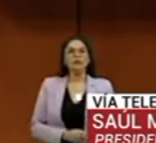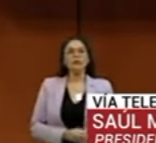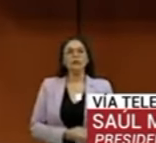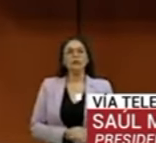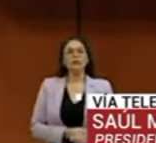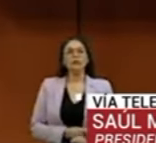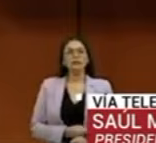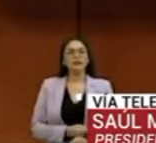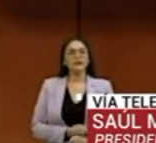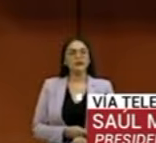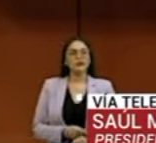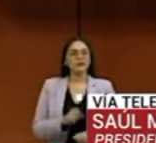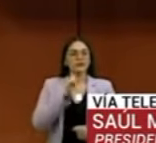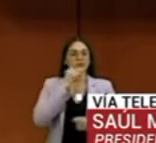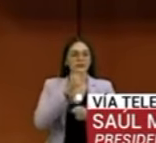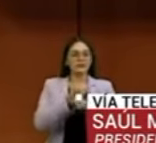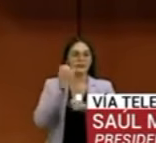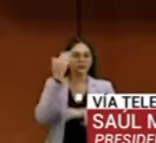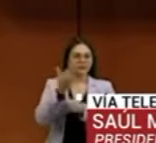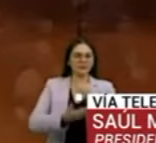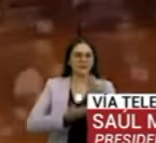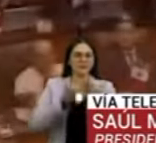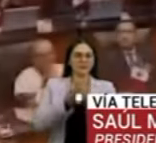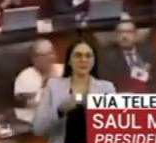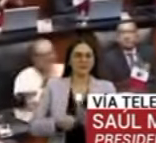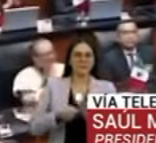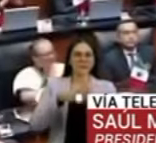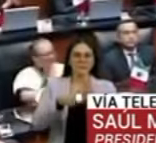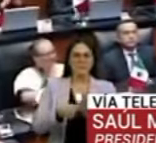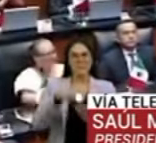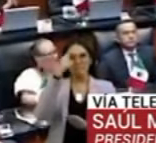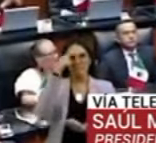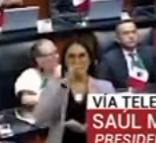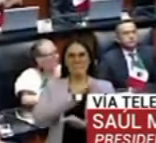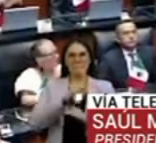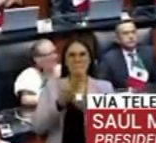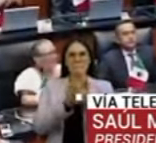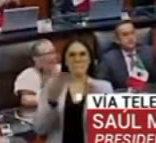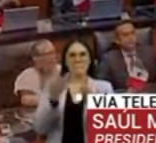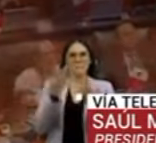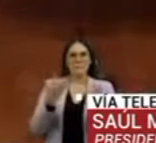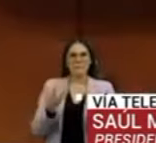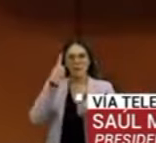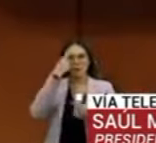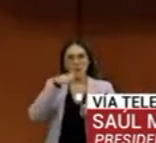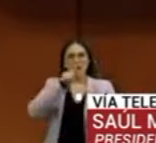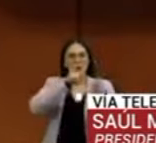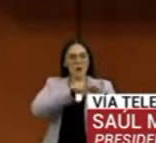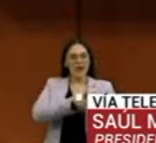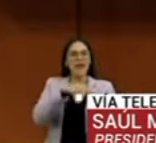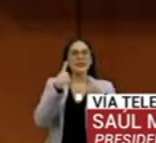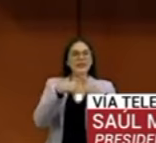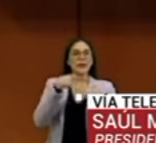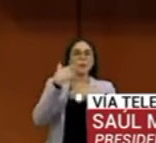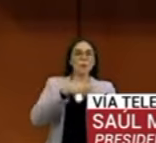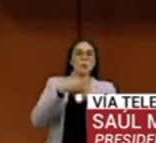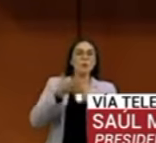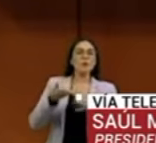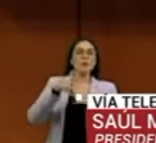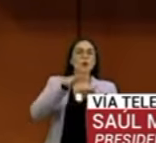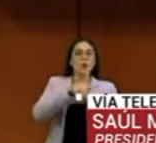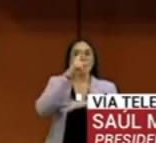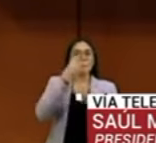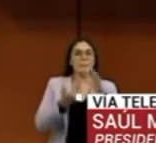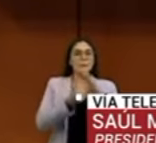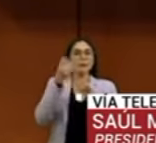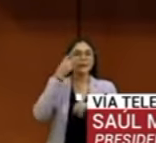el el segundo piso de la cuarta transformación esto es parte del segundo piso siempre lo dijimos que íbamos